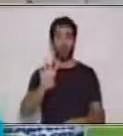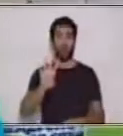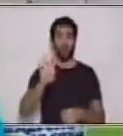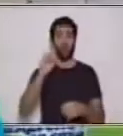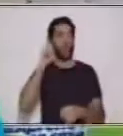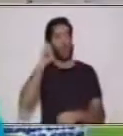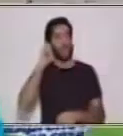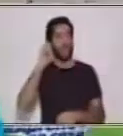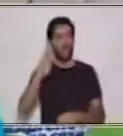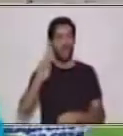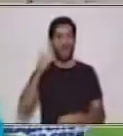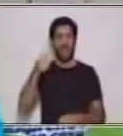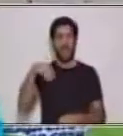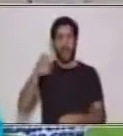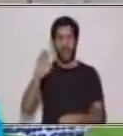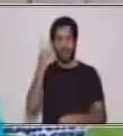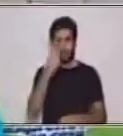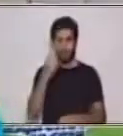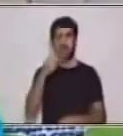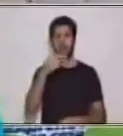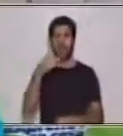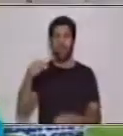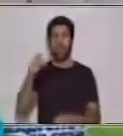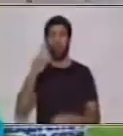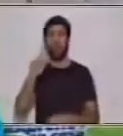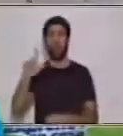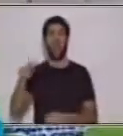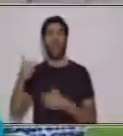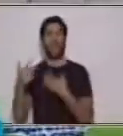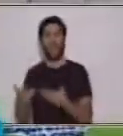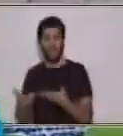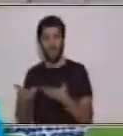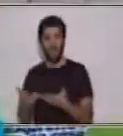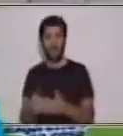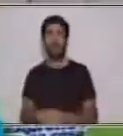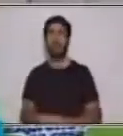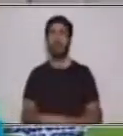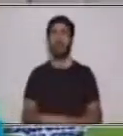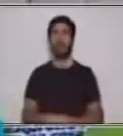454 gramos, ¿sí? Gramos, minúscula, G minúscula.